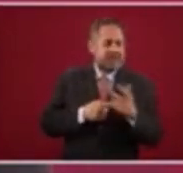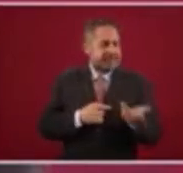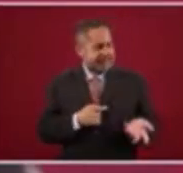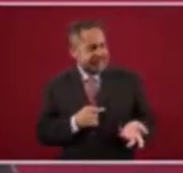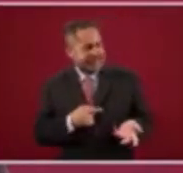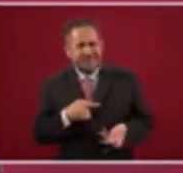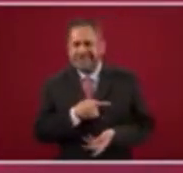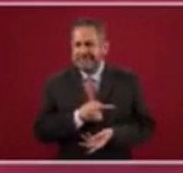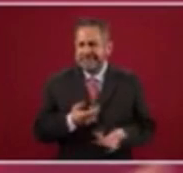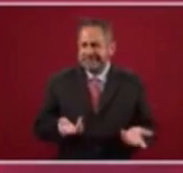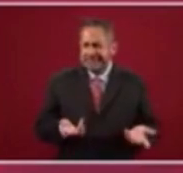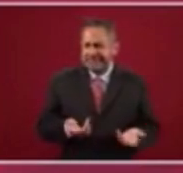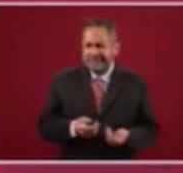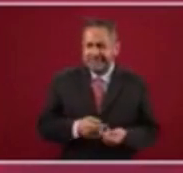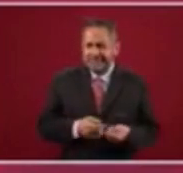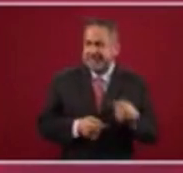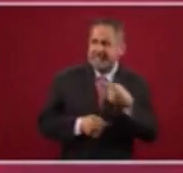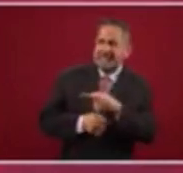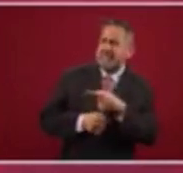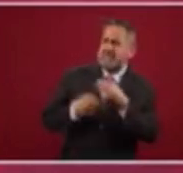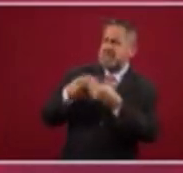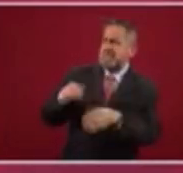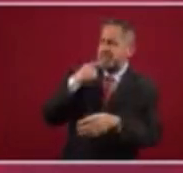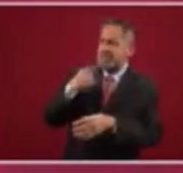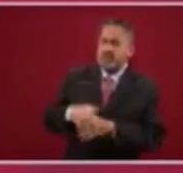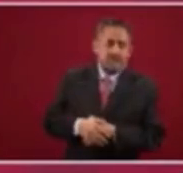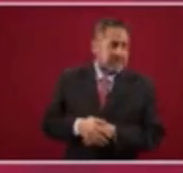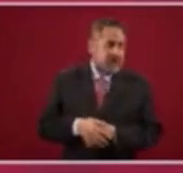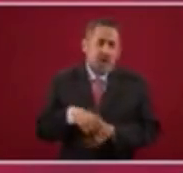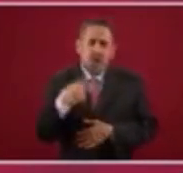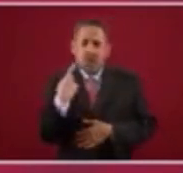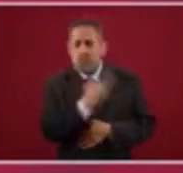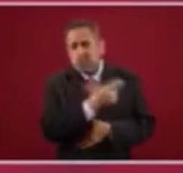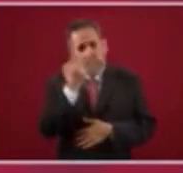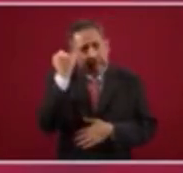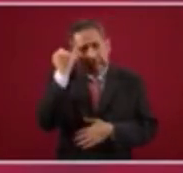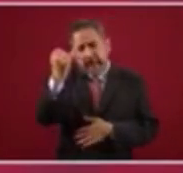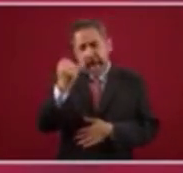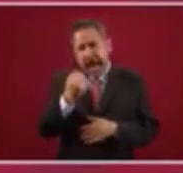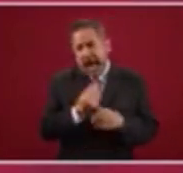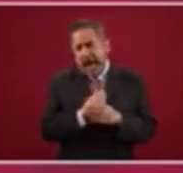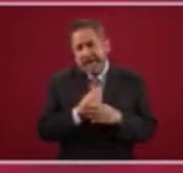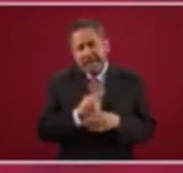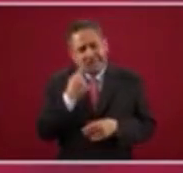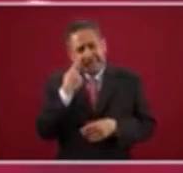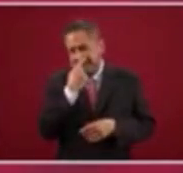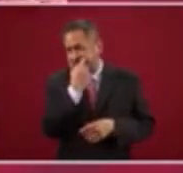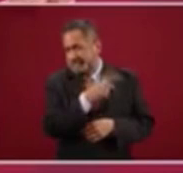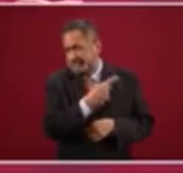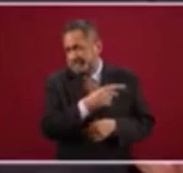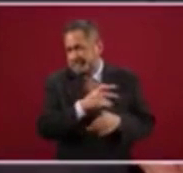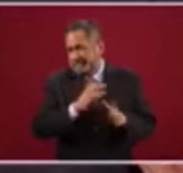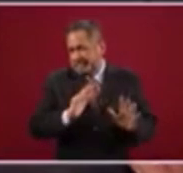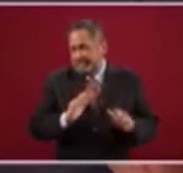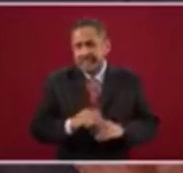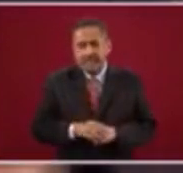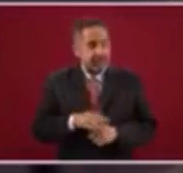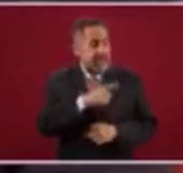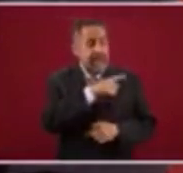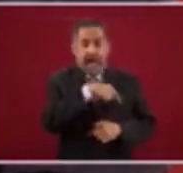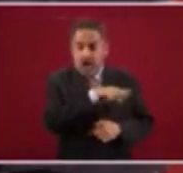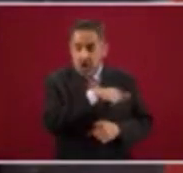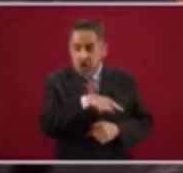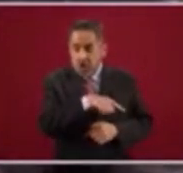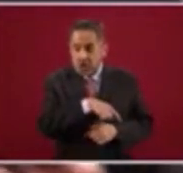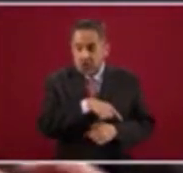porque eso es tirar el dinero, esa es su concepción. Para ellos todo lo que